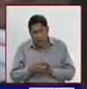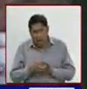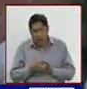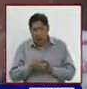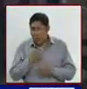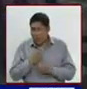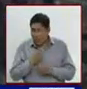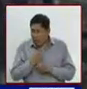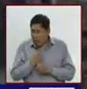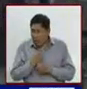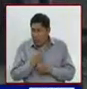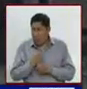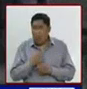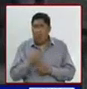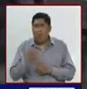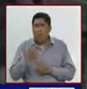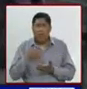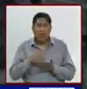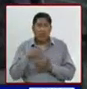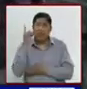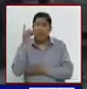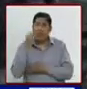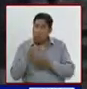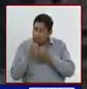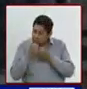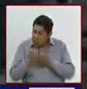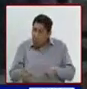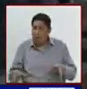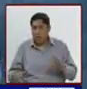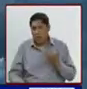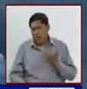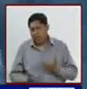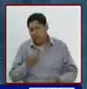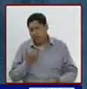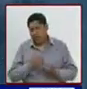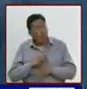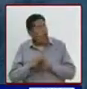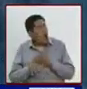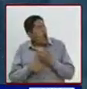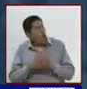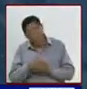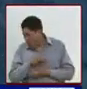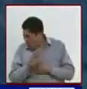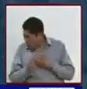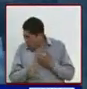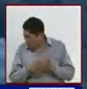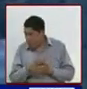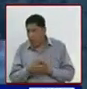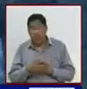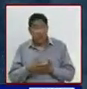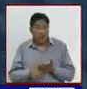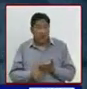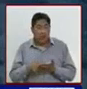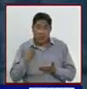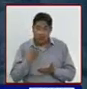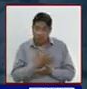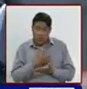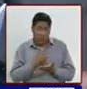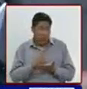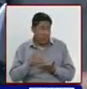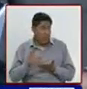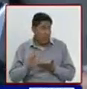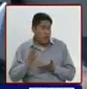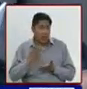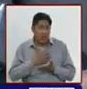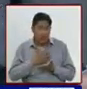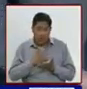años trabajando. Casi 10.000 bolivianos tenía ahorrado ahí y todo se quemó. Su carnet de discapacidad,